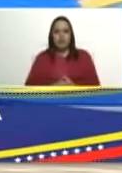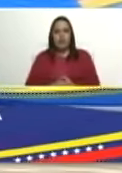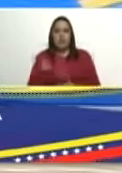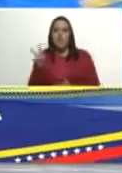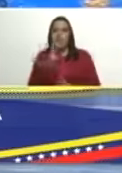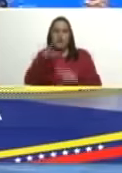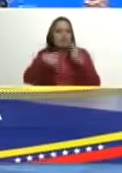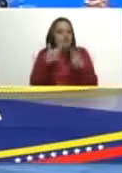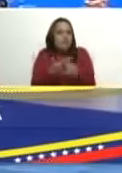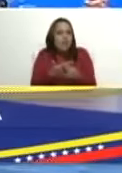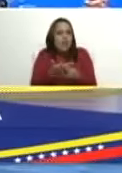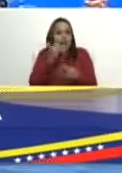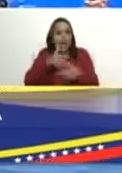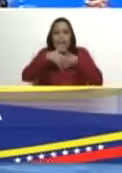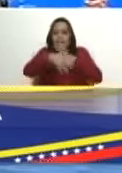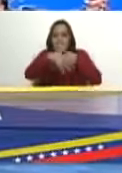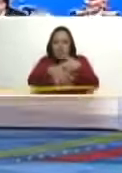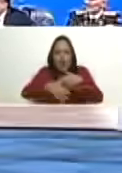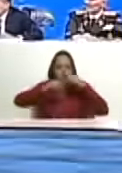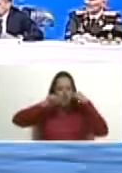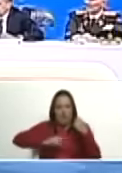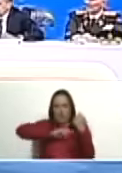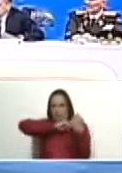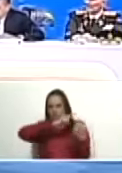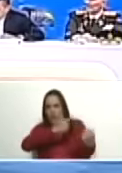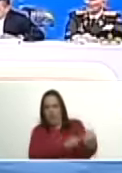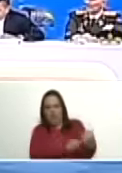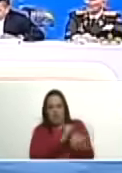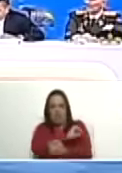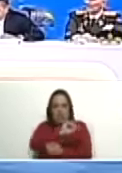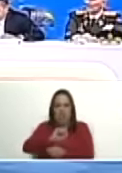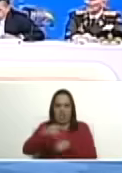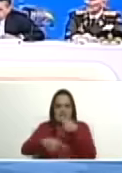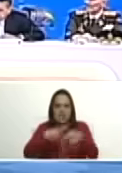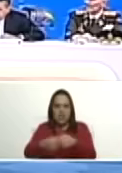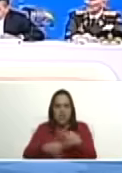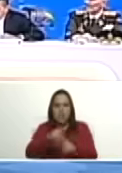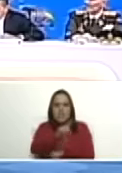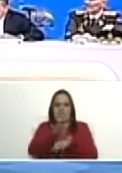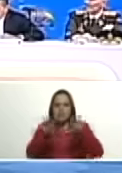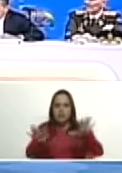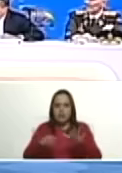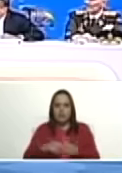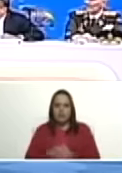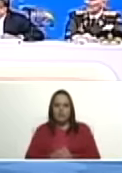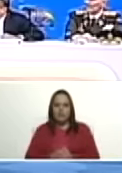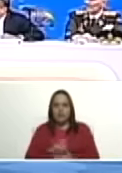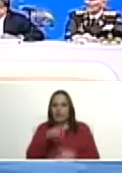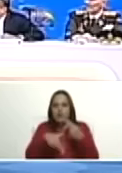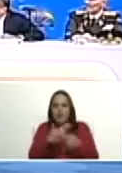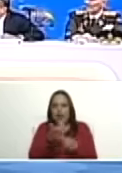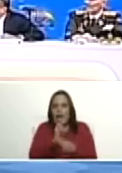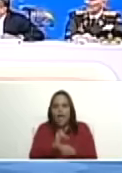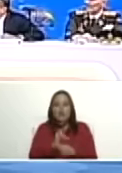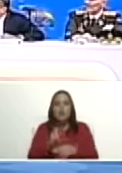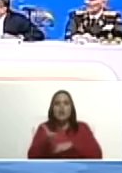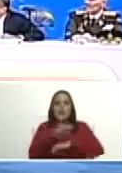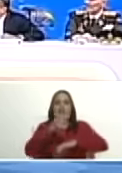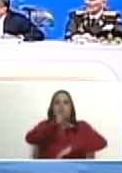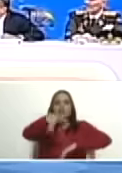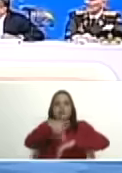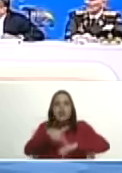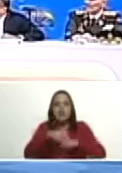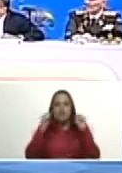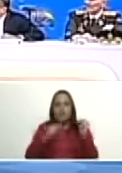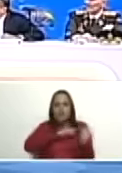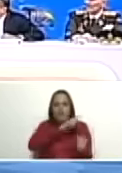Venezuela nunca tuvo un ejército poderoso el resto del siglo XIX. Nunca tuvo un Estado nacional